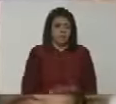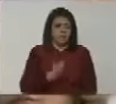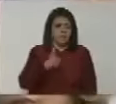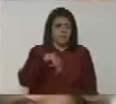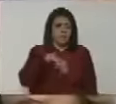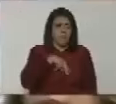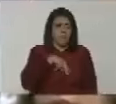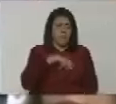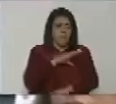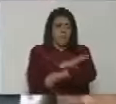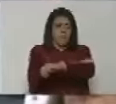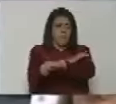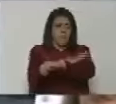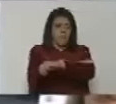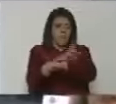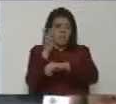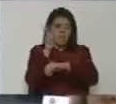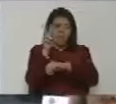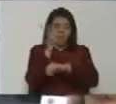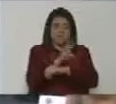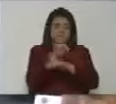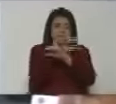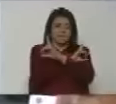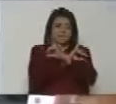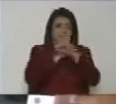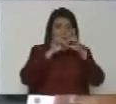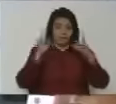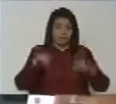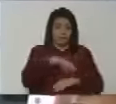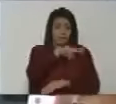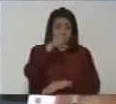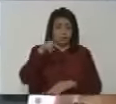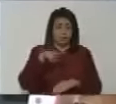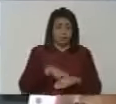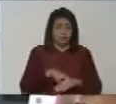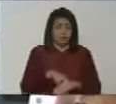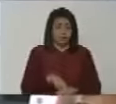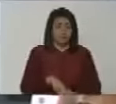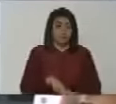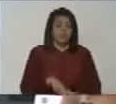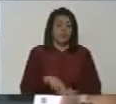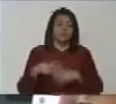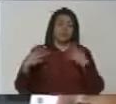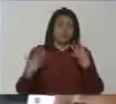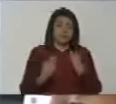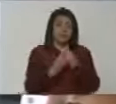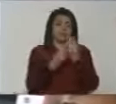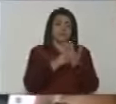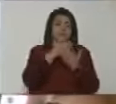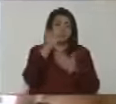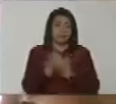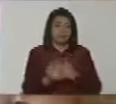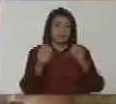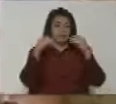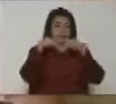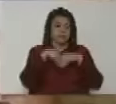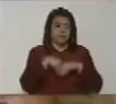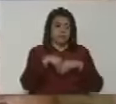Nosotros como oposición venezolana, democrática y nacionalista, acompañamos este proyecto de